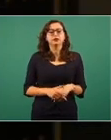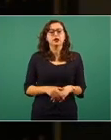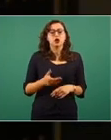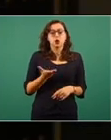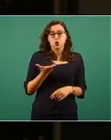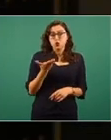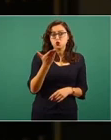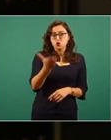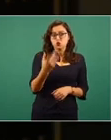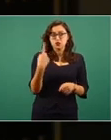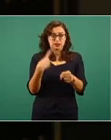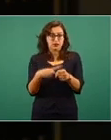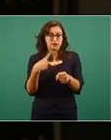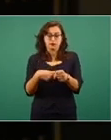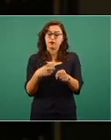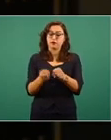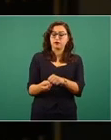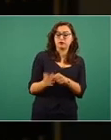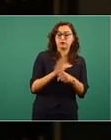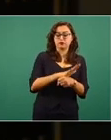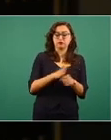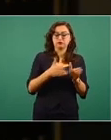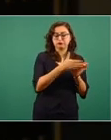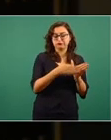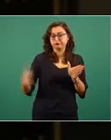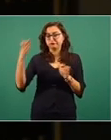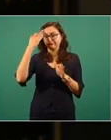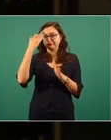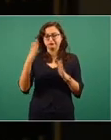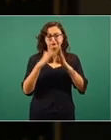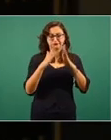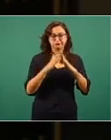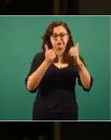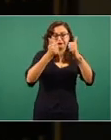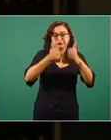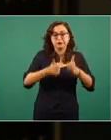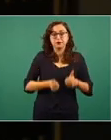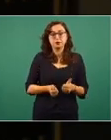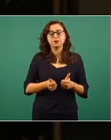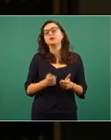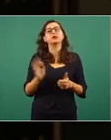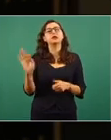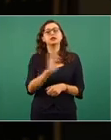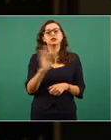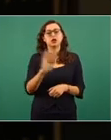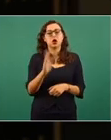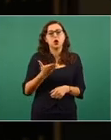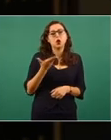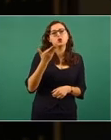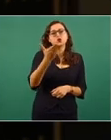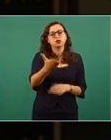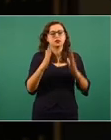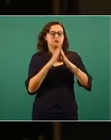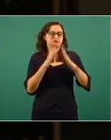grande. Suscríbete, activa la campanita y sobre todo disfruta de ser parte de nuestra comunidad. Me despido con esta